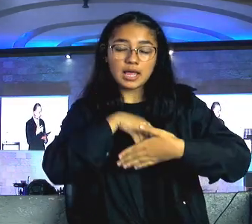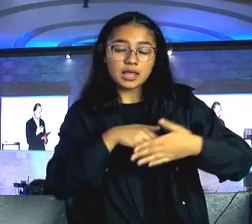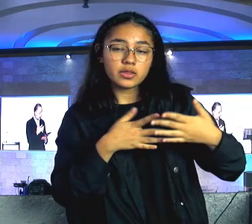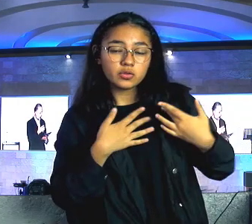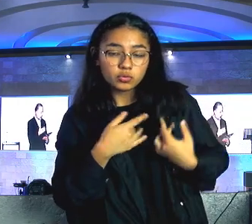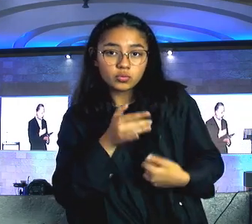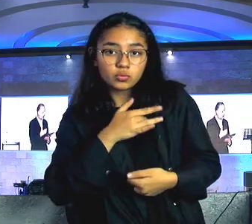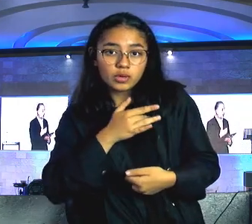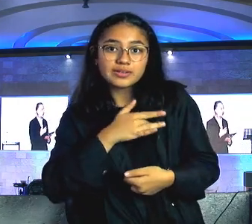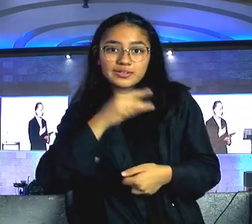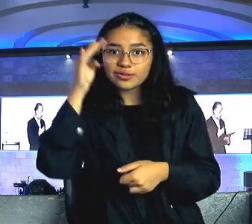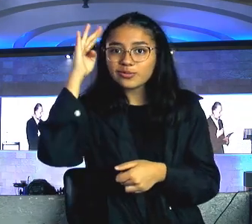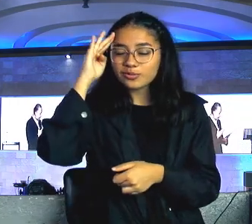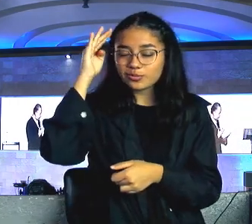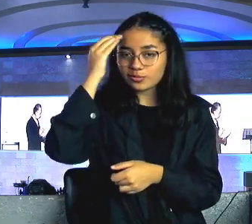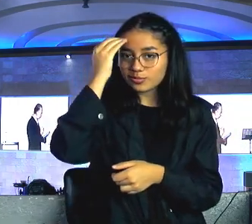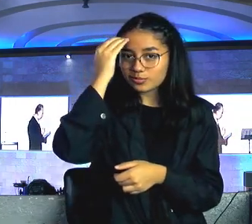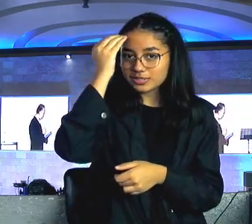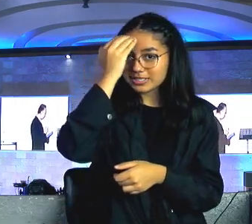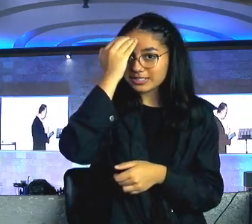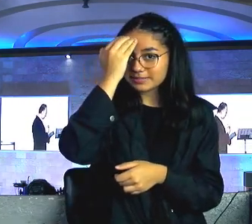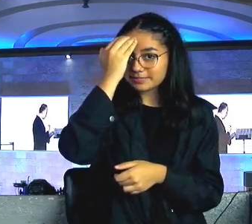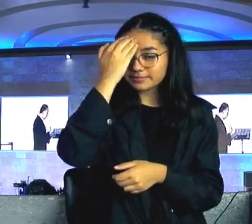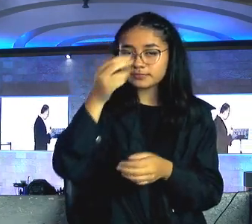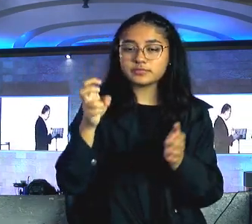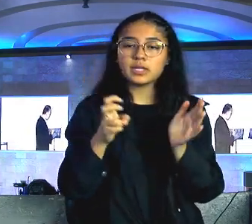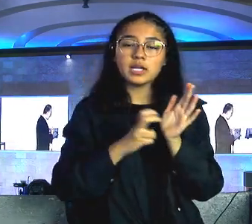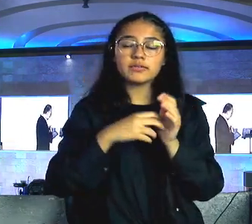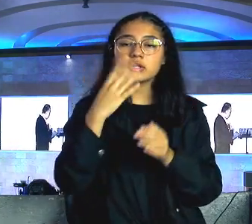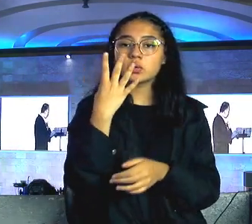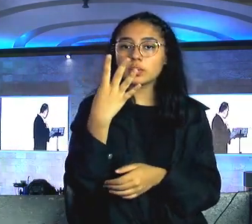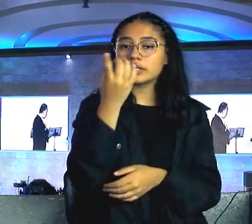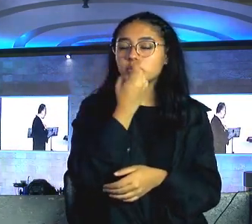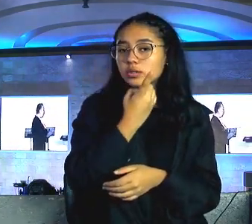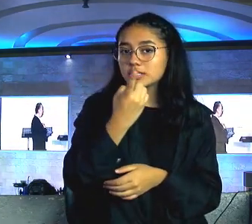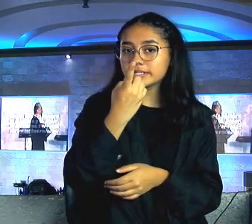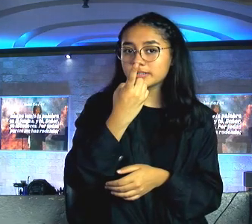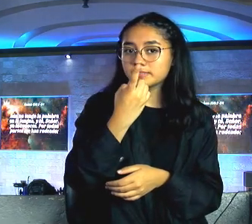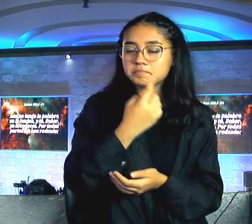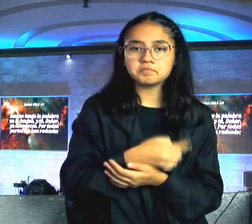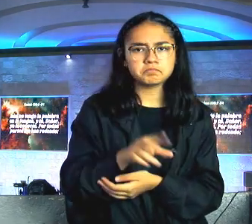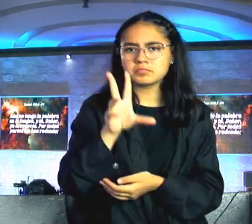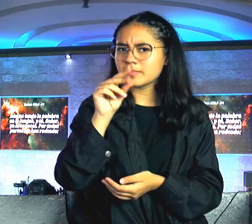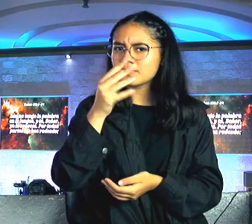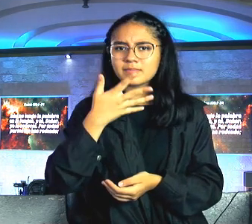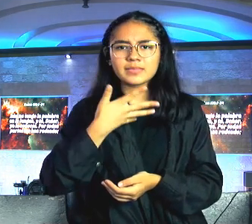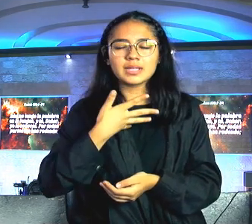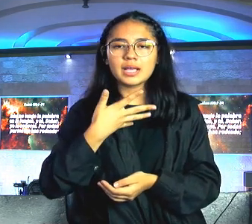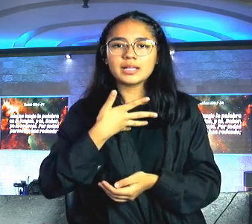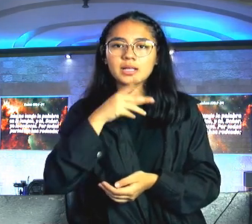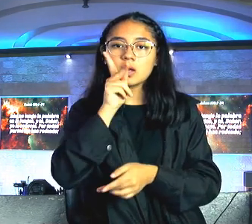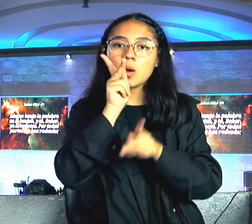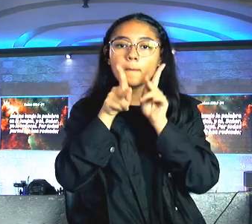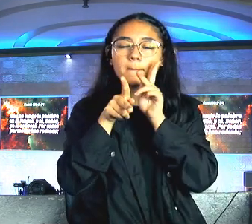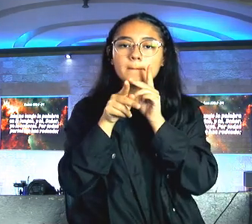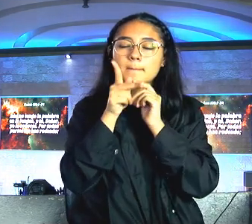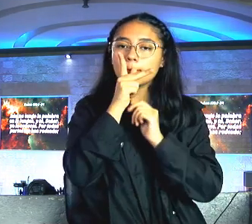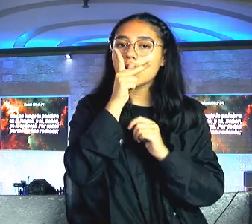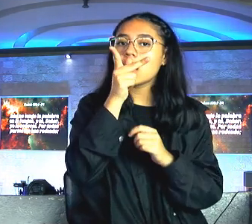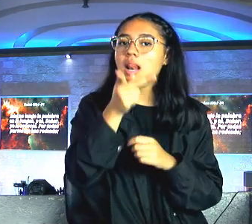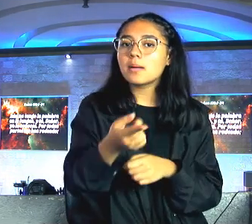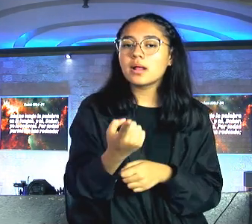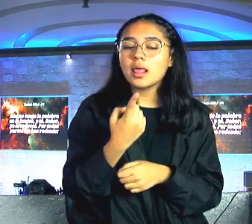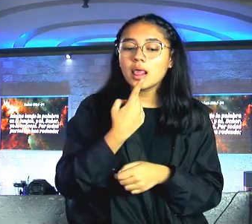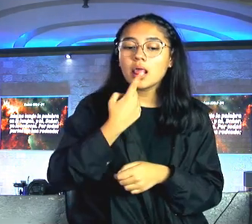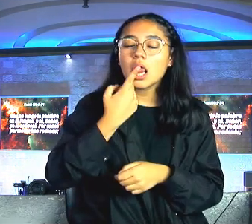conoce. Ahora sigamos con el versículo 4 y dice, aún no tengo palabra en la lengua y tú, Señor,